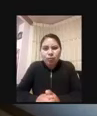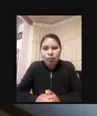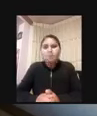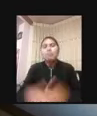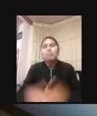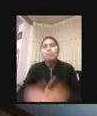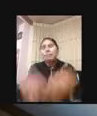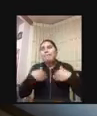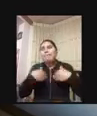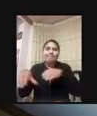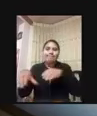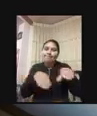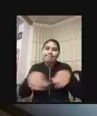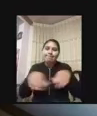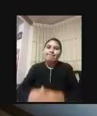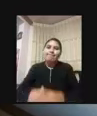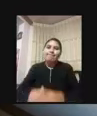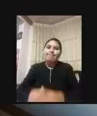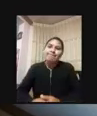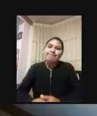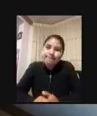cambiamos. Siguiente.